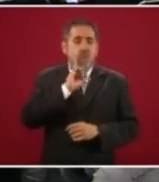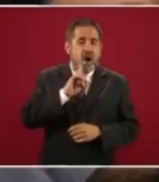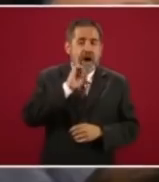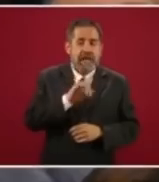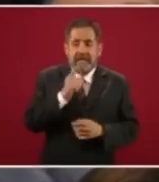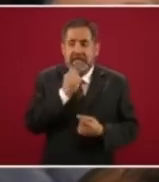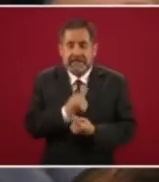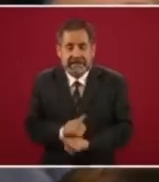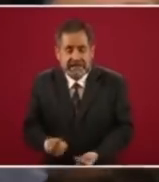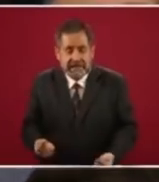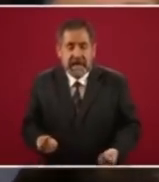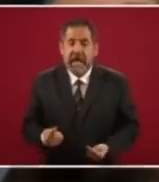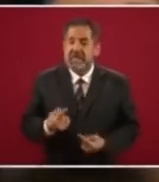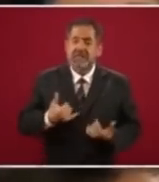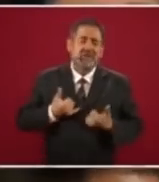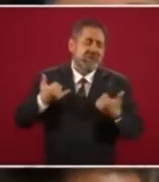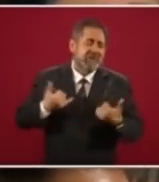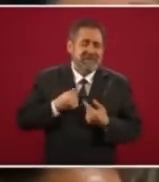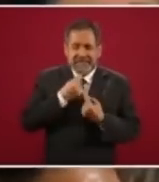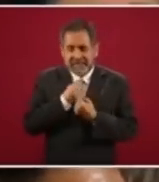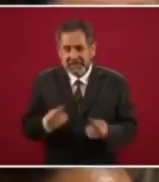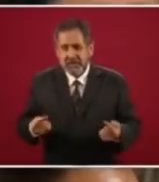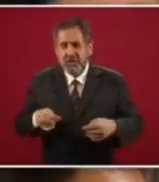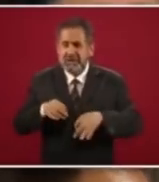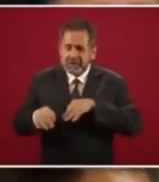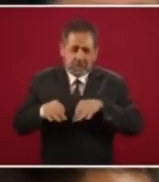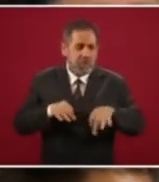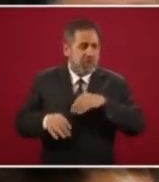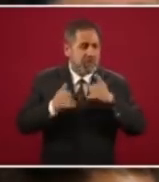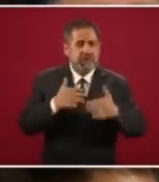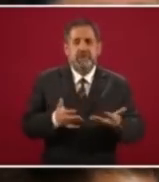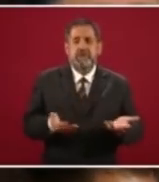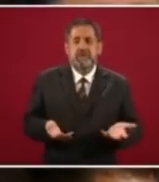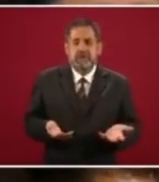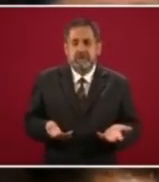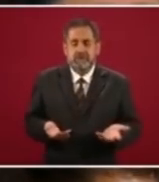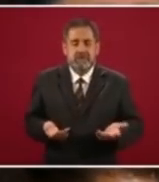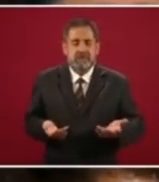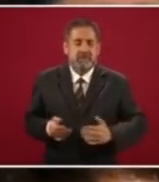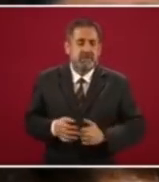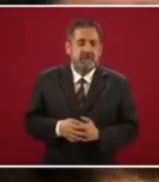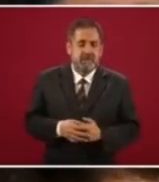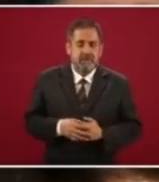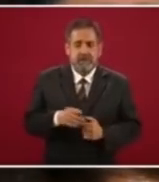hay niñas trabajando o niños trabajando. Entonces,